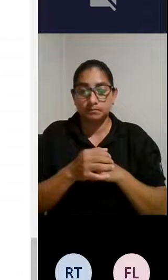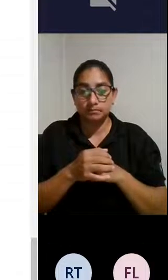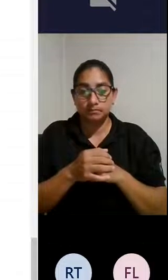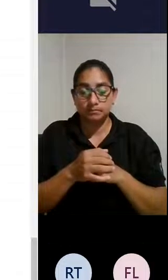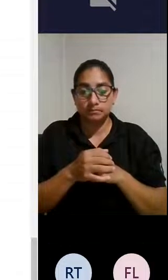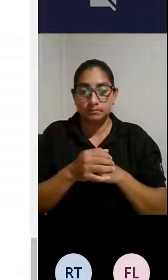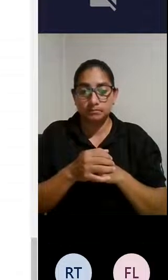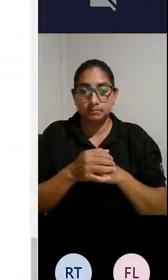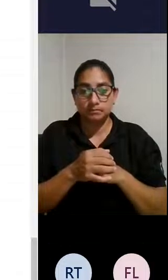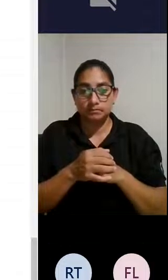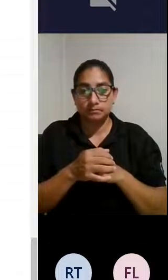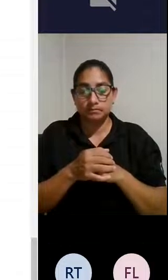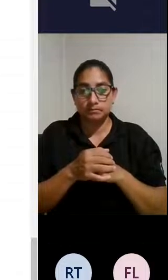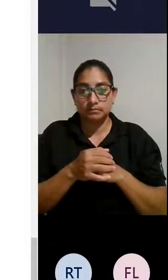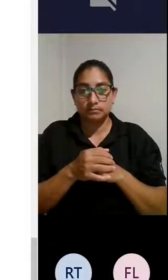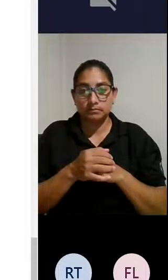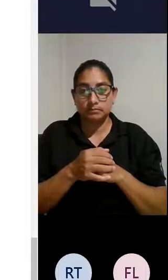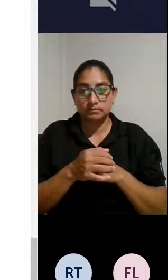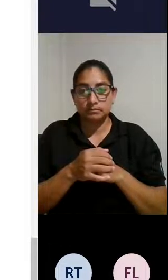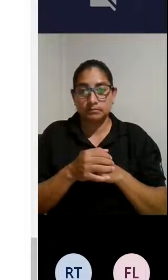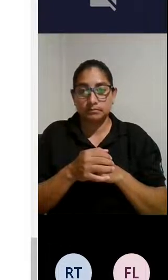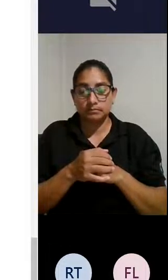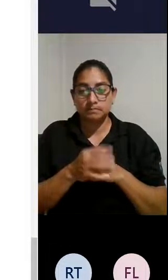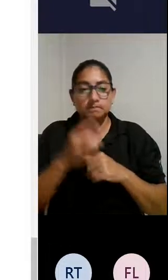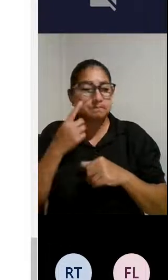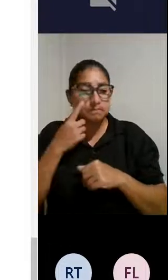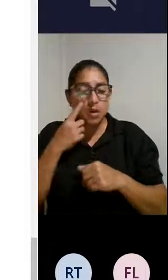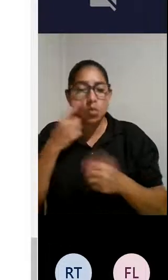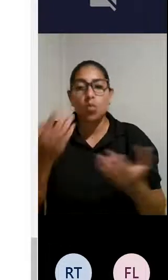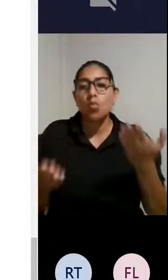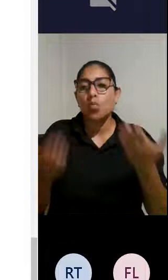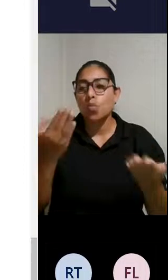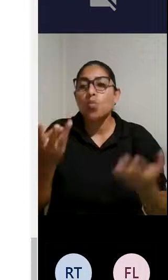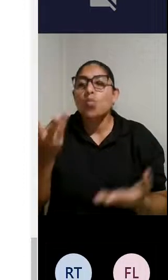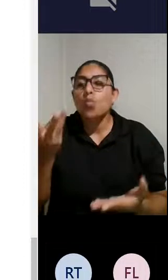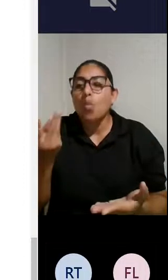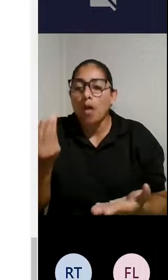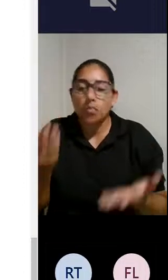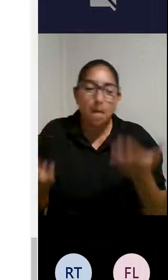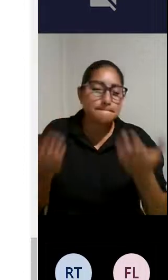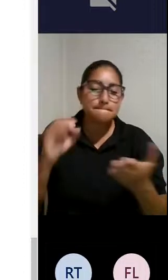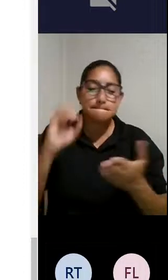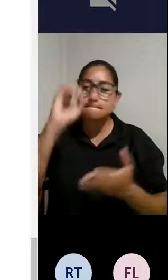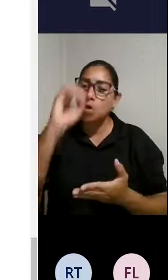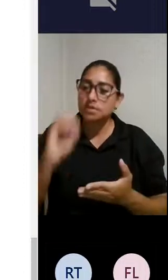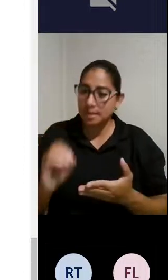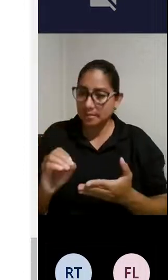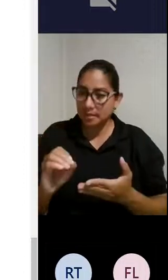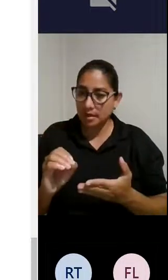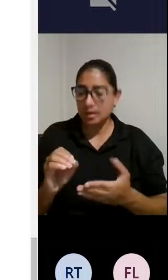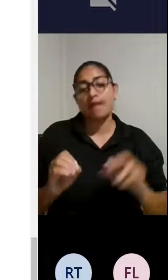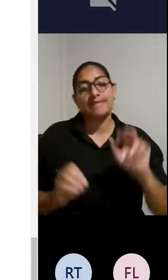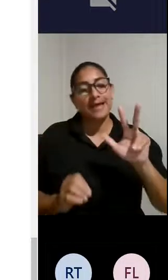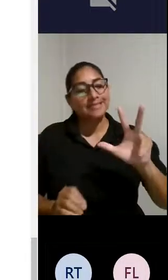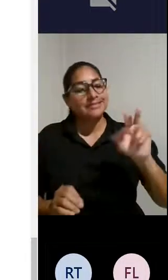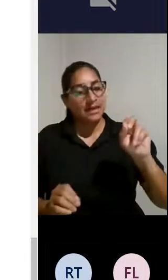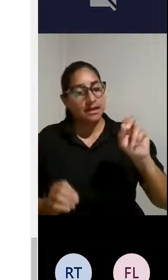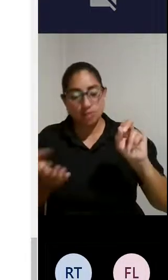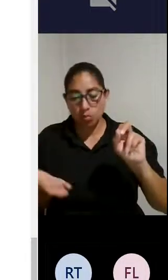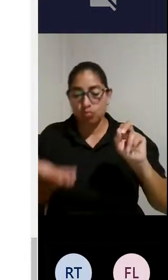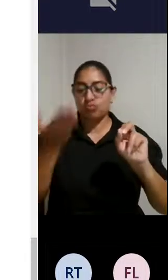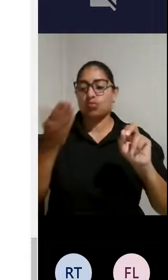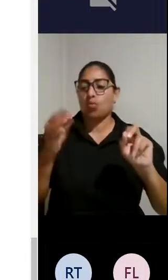em, como sacar un promedio, es decir, si nosotros pasamos de 30 a 40 unidades y hay un incremento